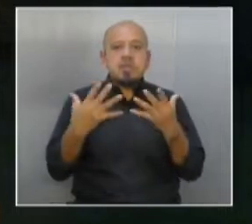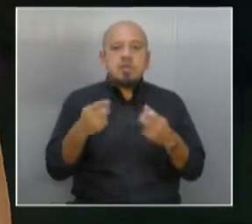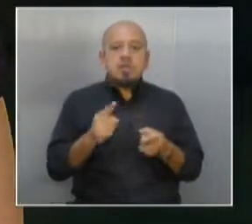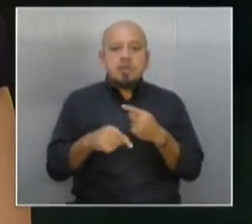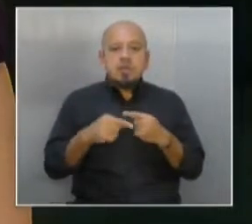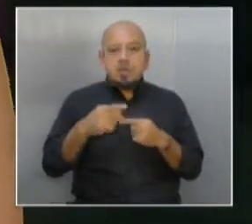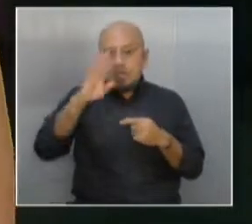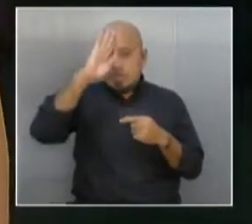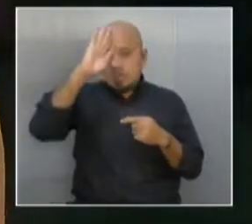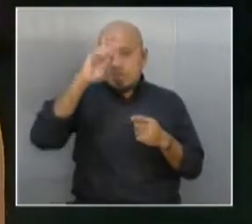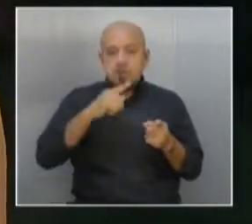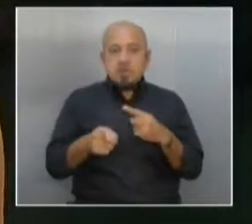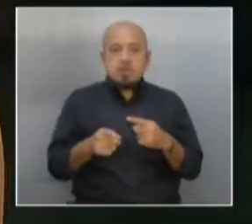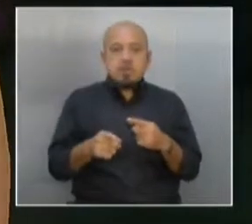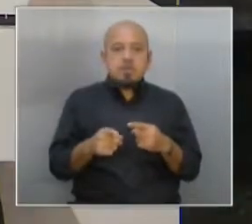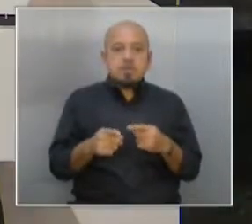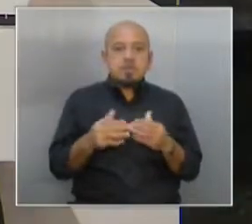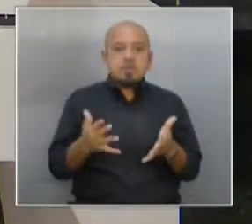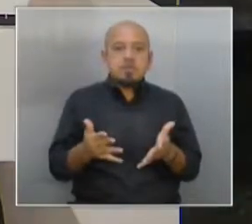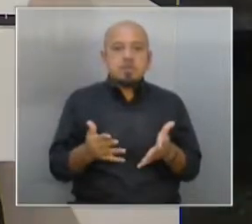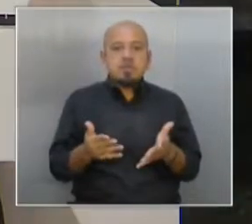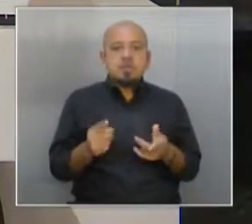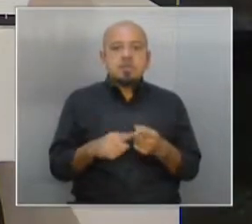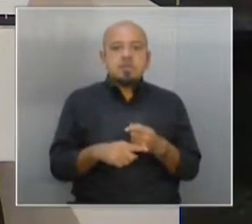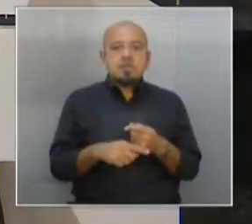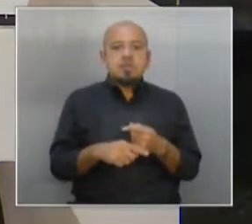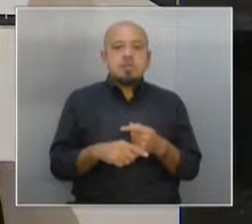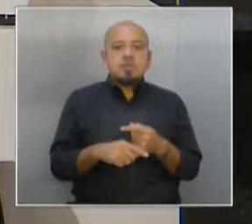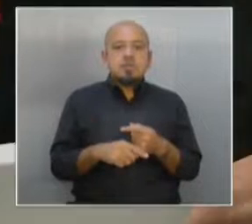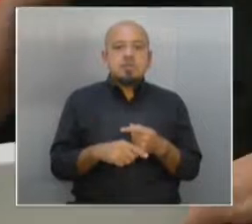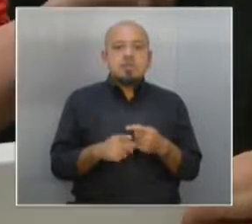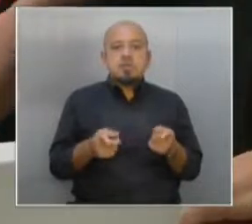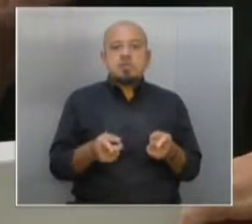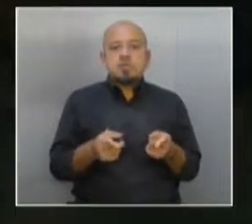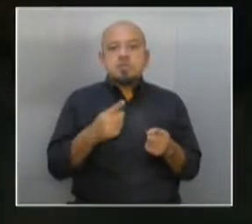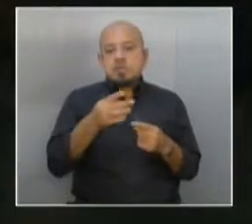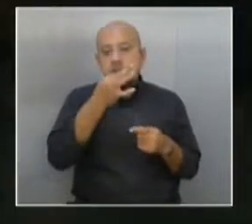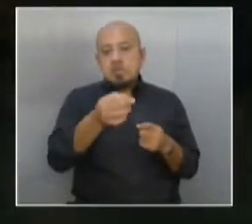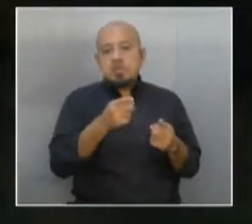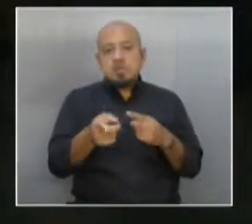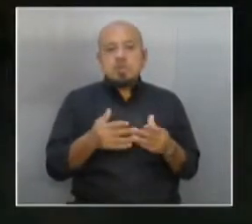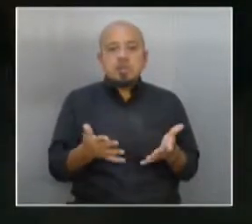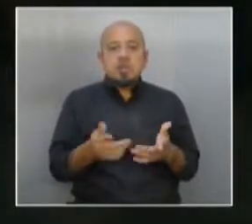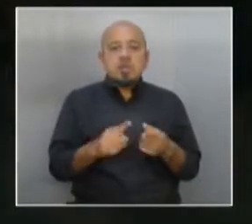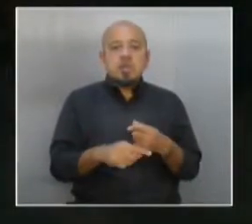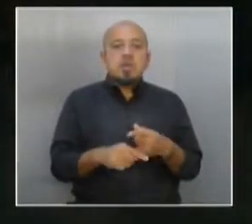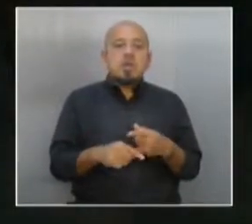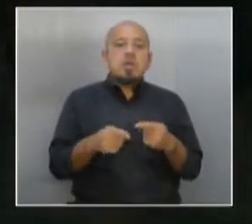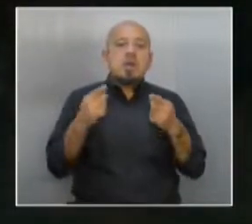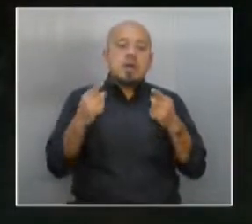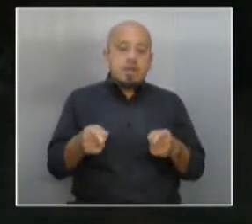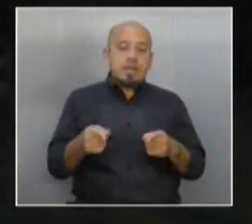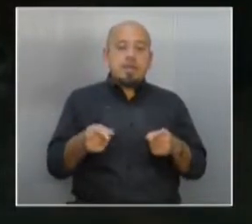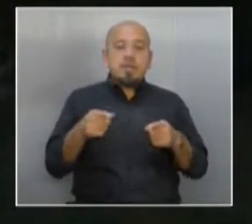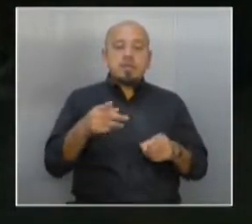aprender este oficio de alguna manera, no sé cómo llamarlo. Porque vos has sido estímulo de muchas, ¿no? De hecho, te nombran. Creo que la tarea viene por ahí, por lo menos